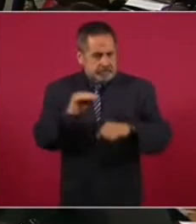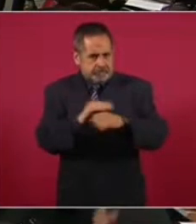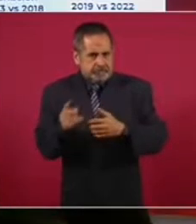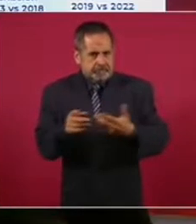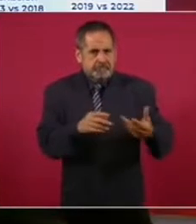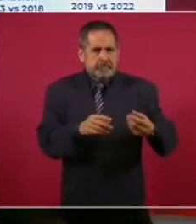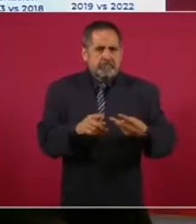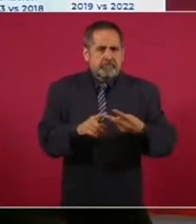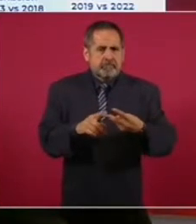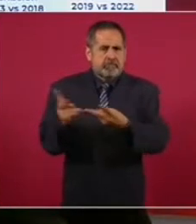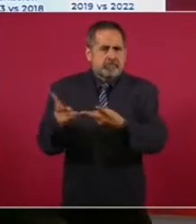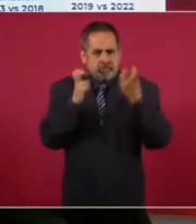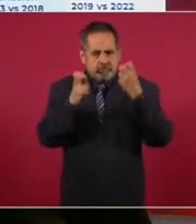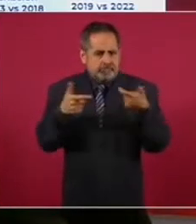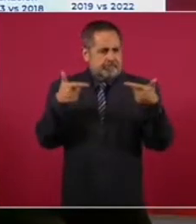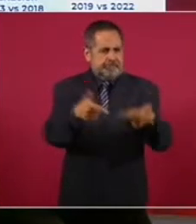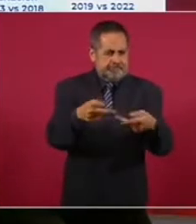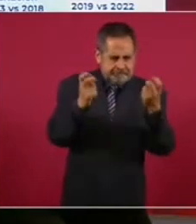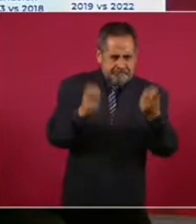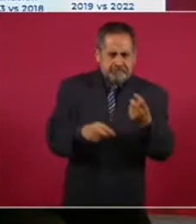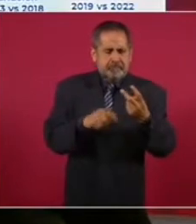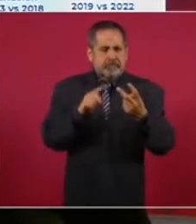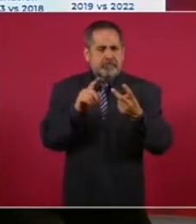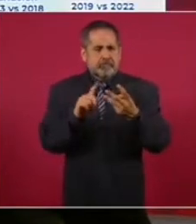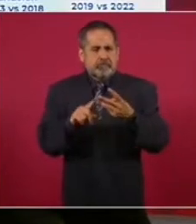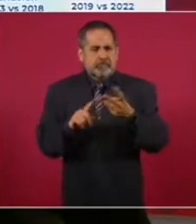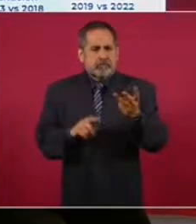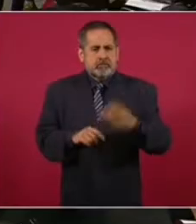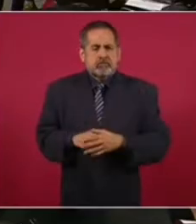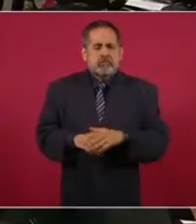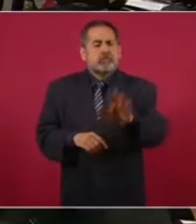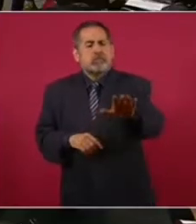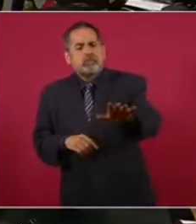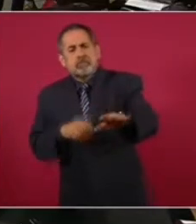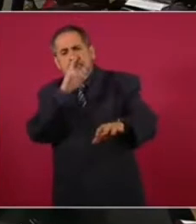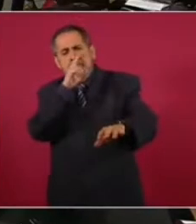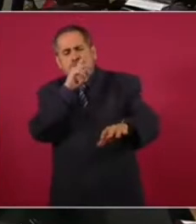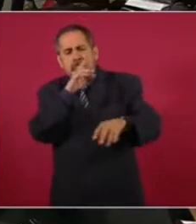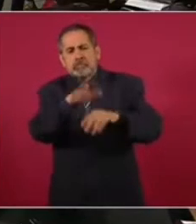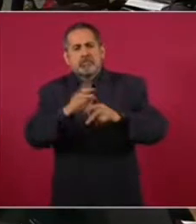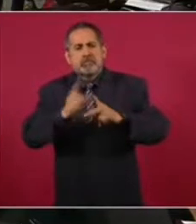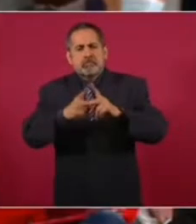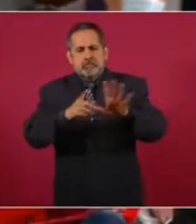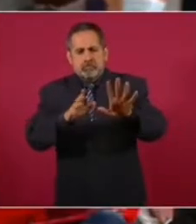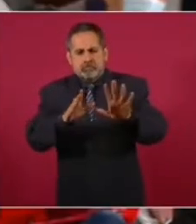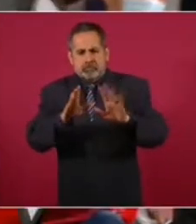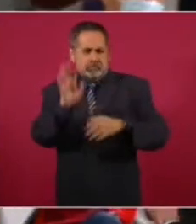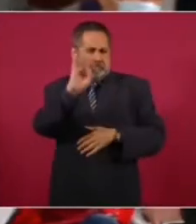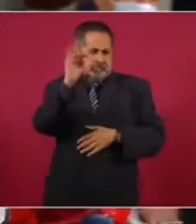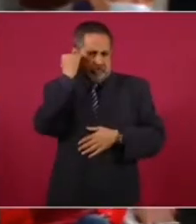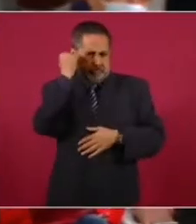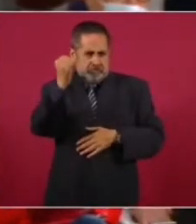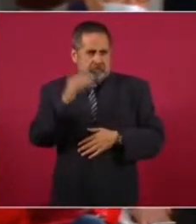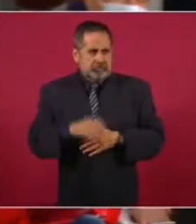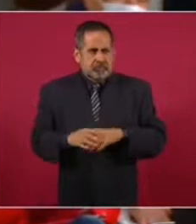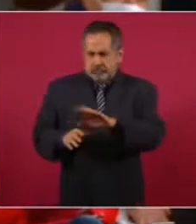pones robo en general? Lo preocupante son la proyección, señor presidente. Vamos a suponer… Sí,